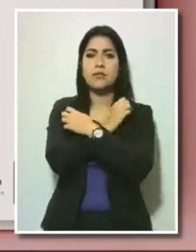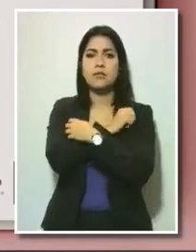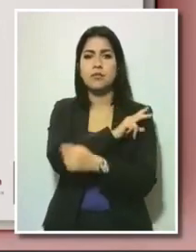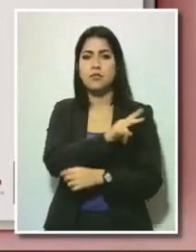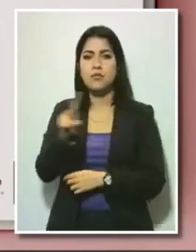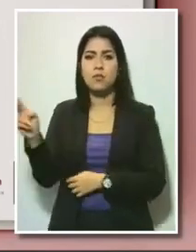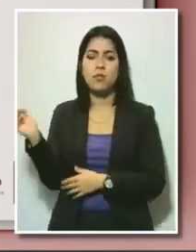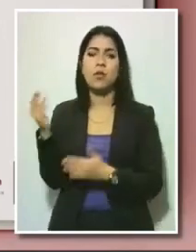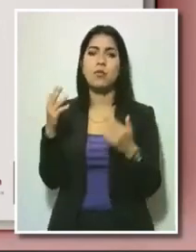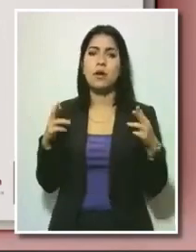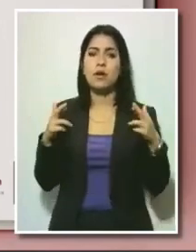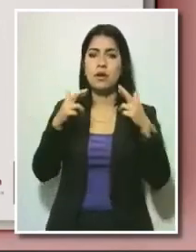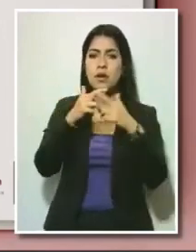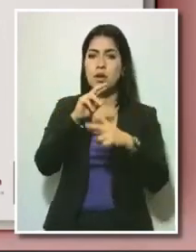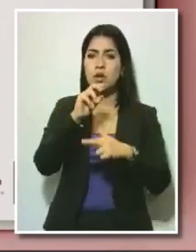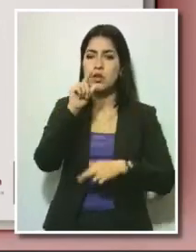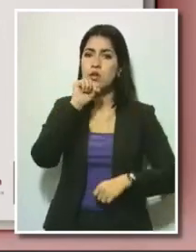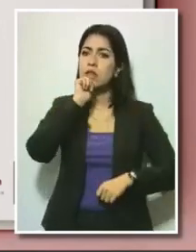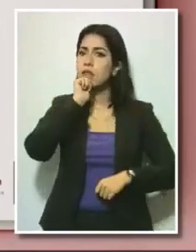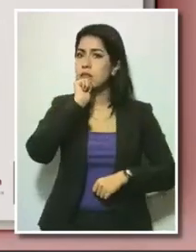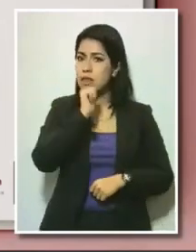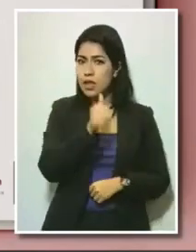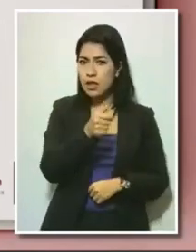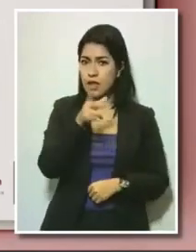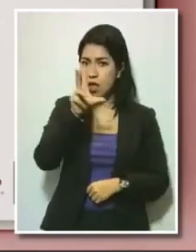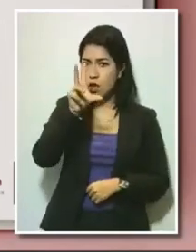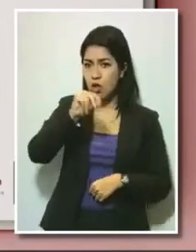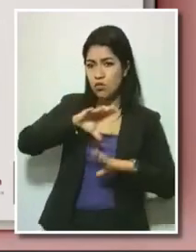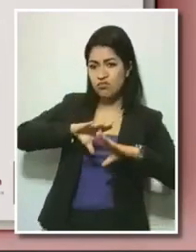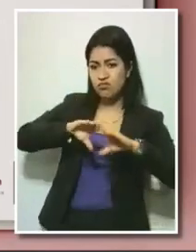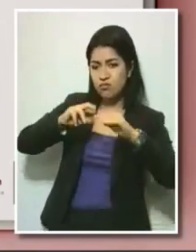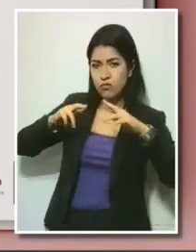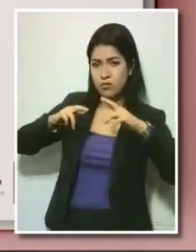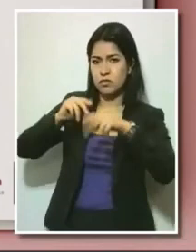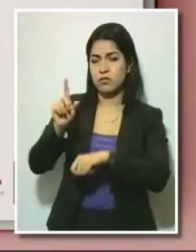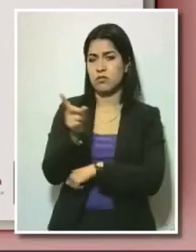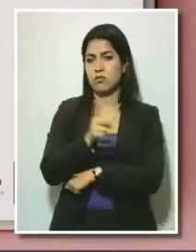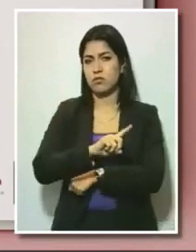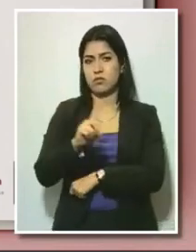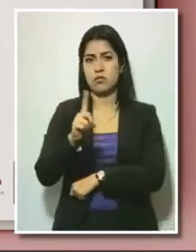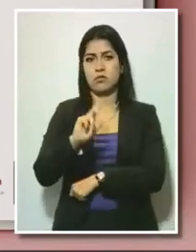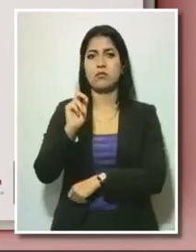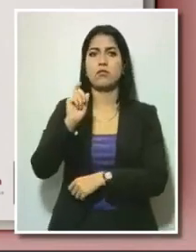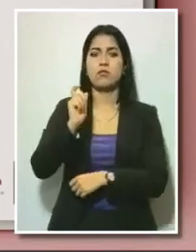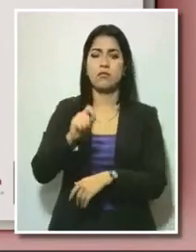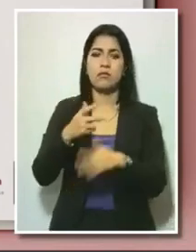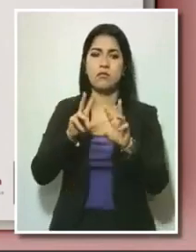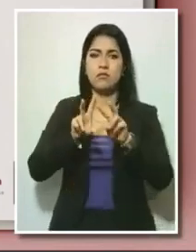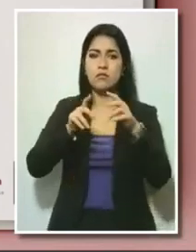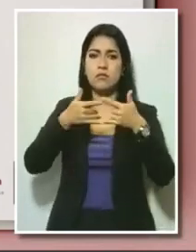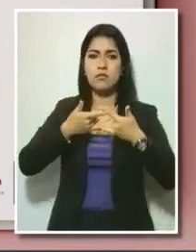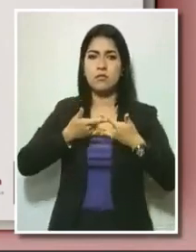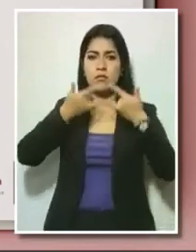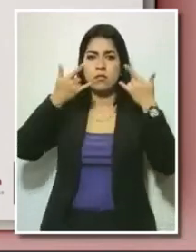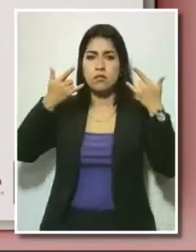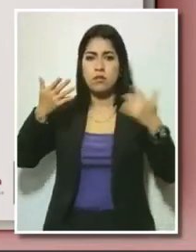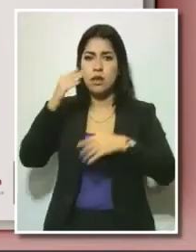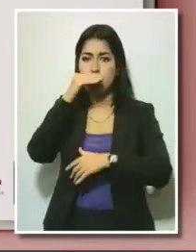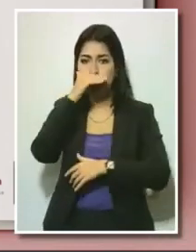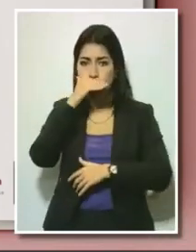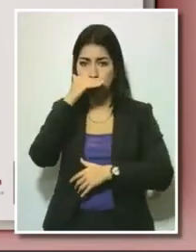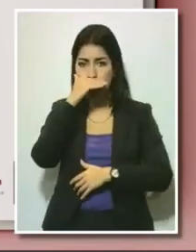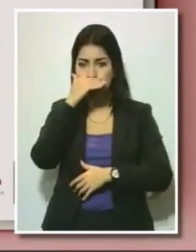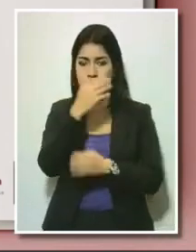laica con todo esto que significa en términos históricos, gratuita